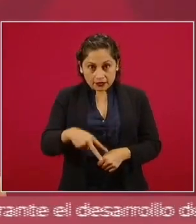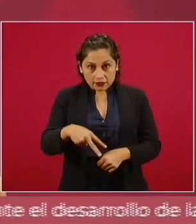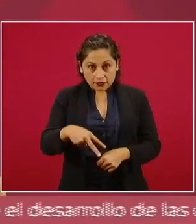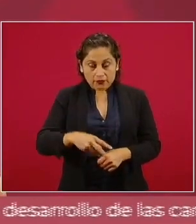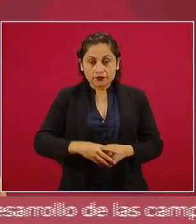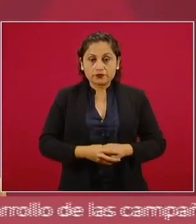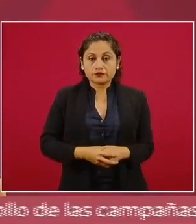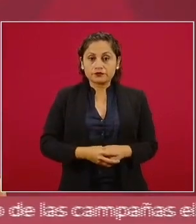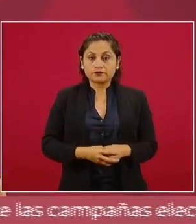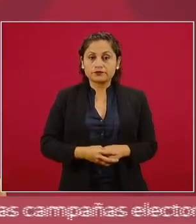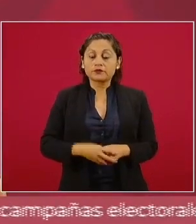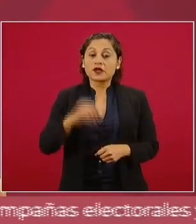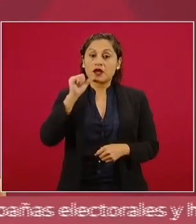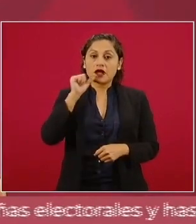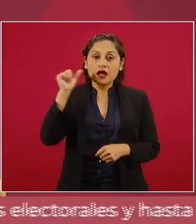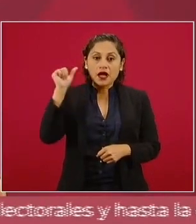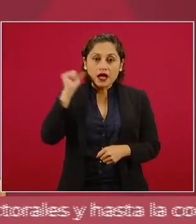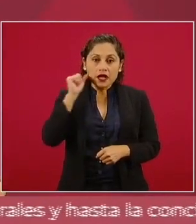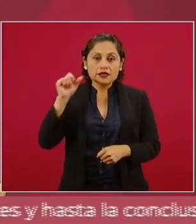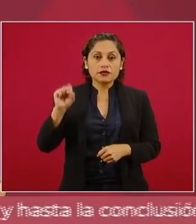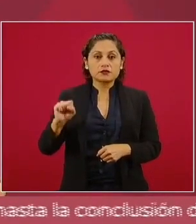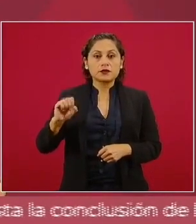la Suprema Corte de Justicia.